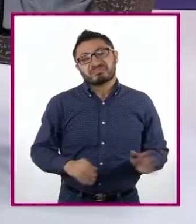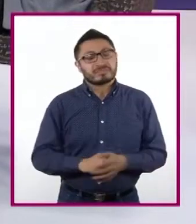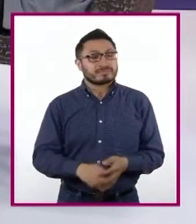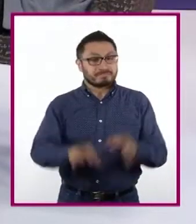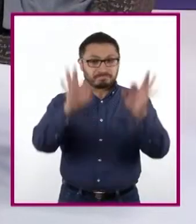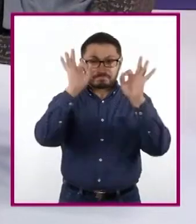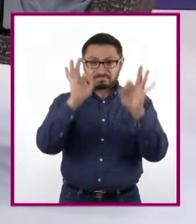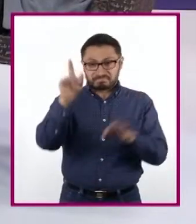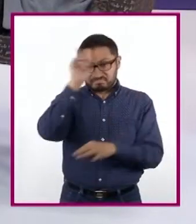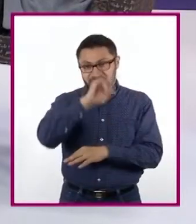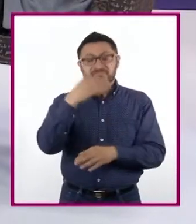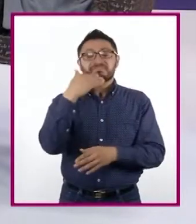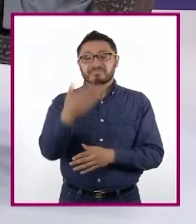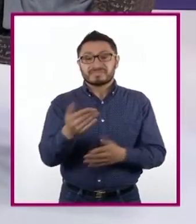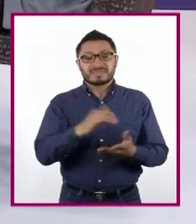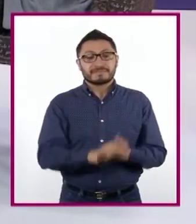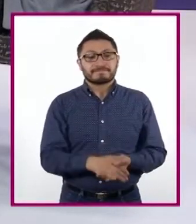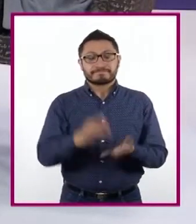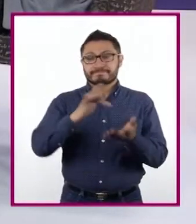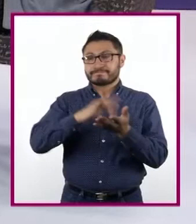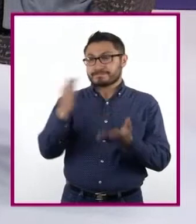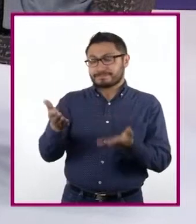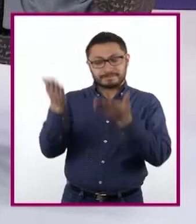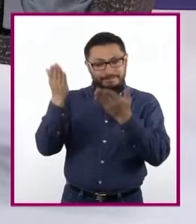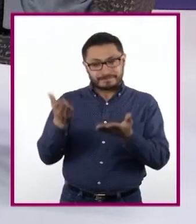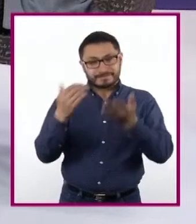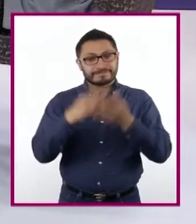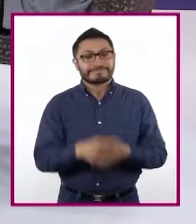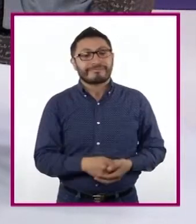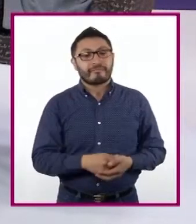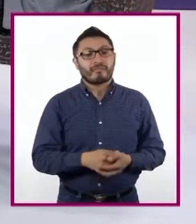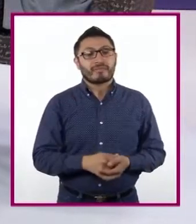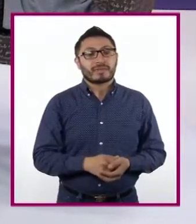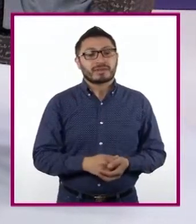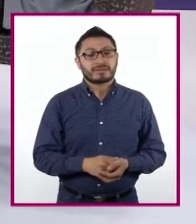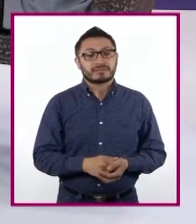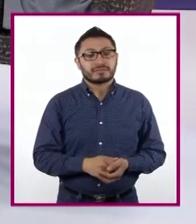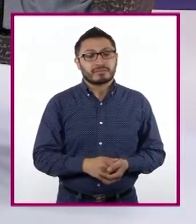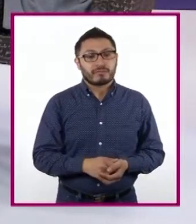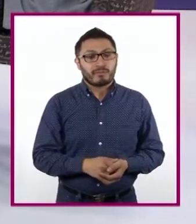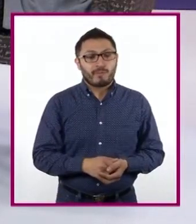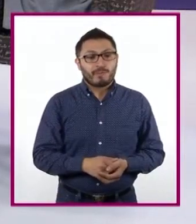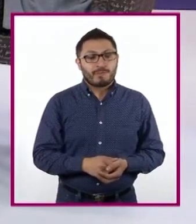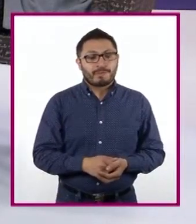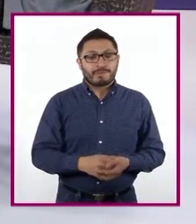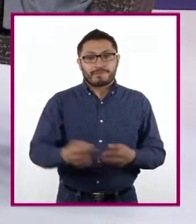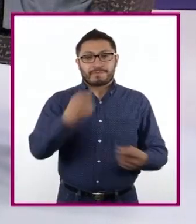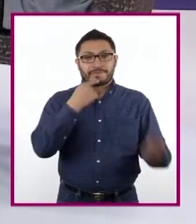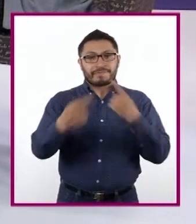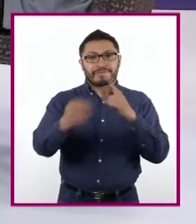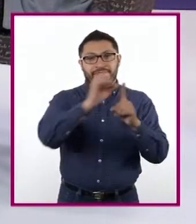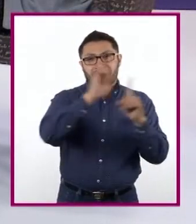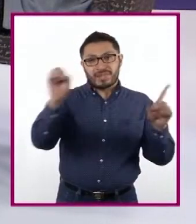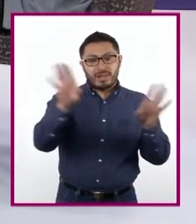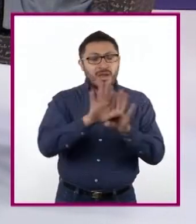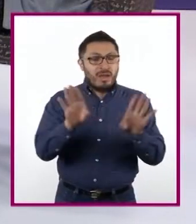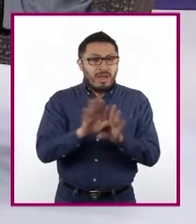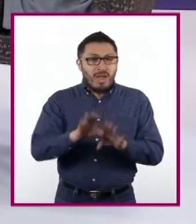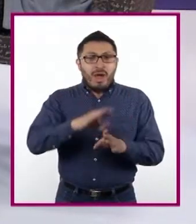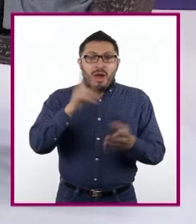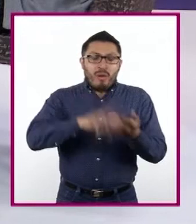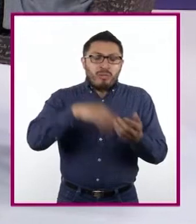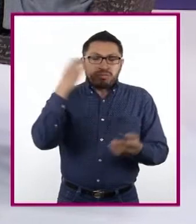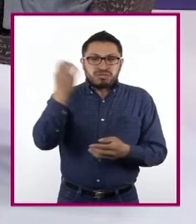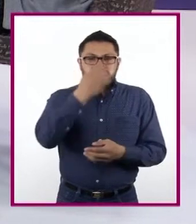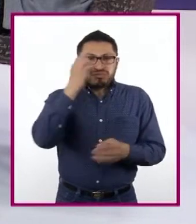Excelentes recomendaciones. Gracias, maestra. En una discusión organizada, ya sea en la